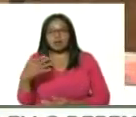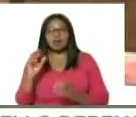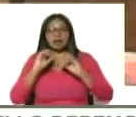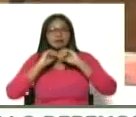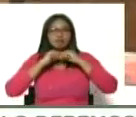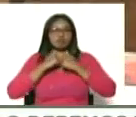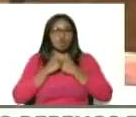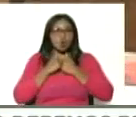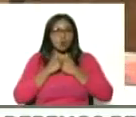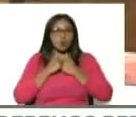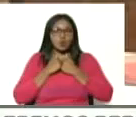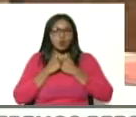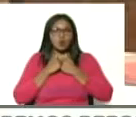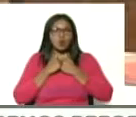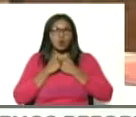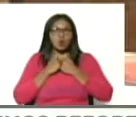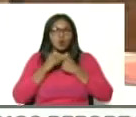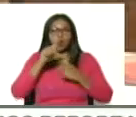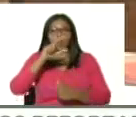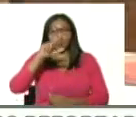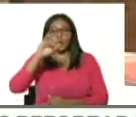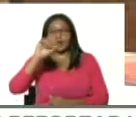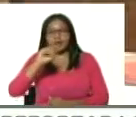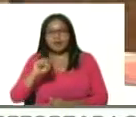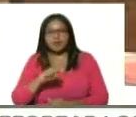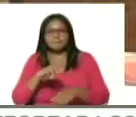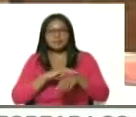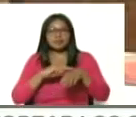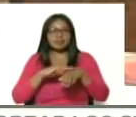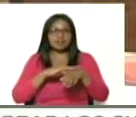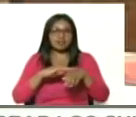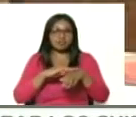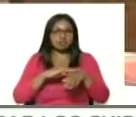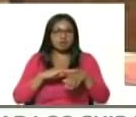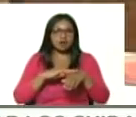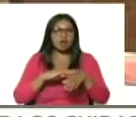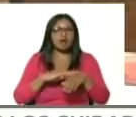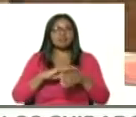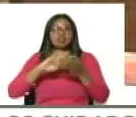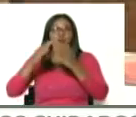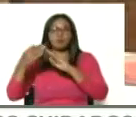Aristóbulo, Noris, Héctor, Nico,